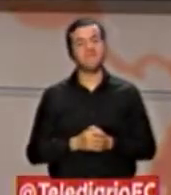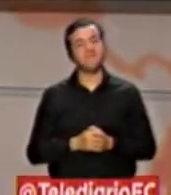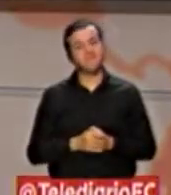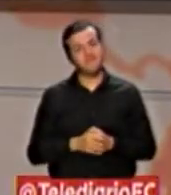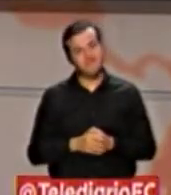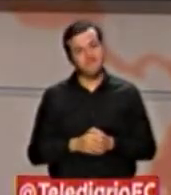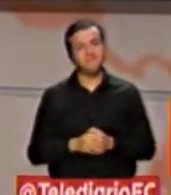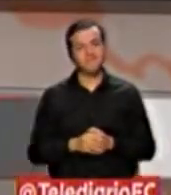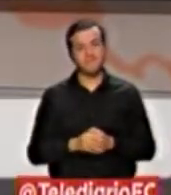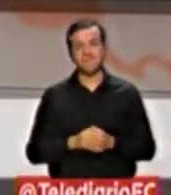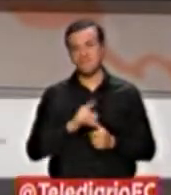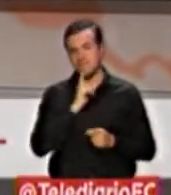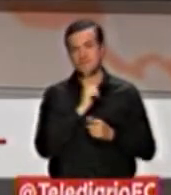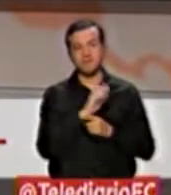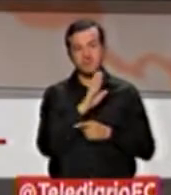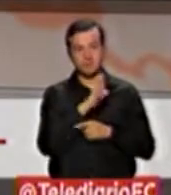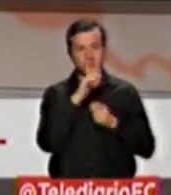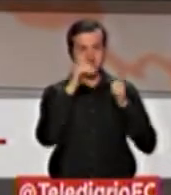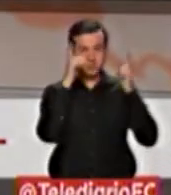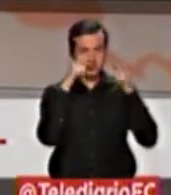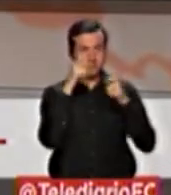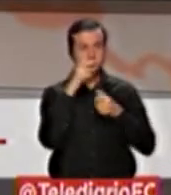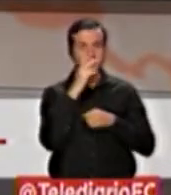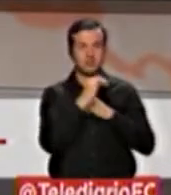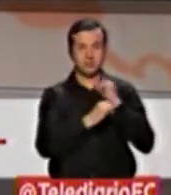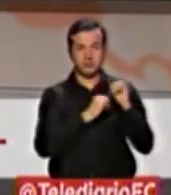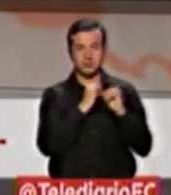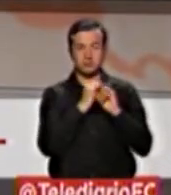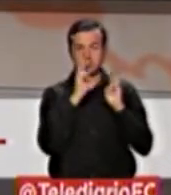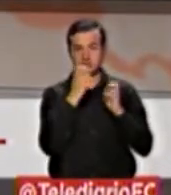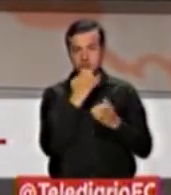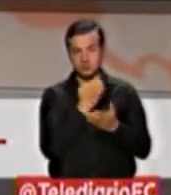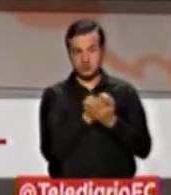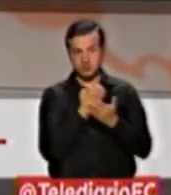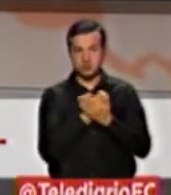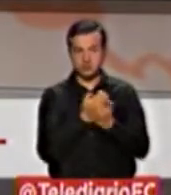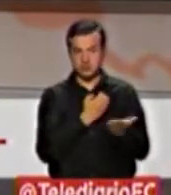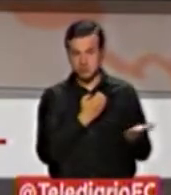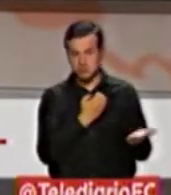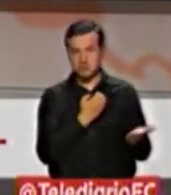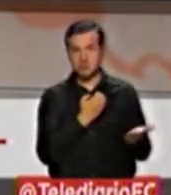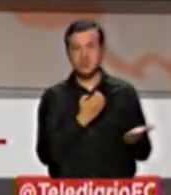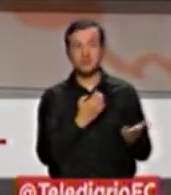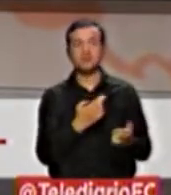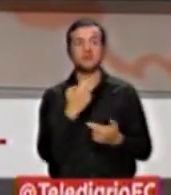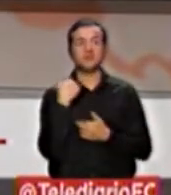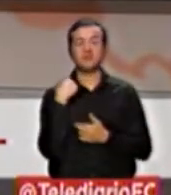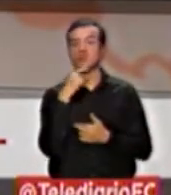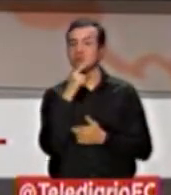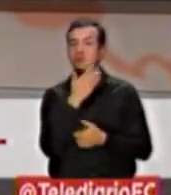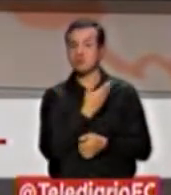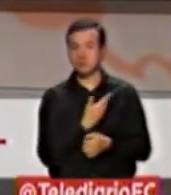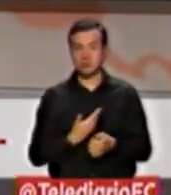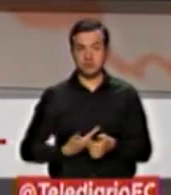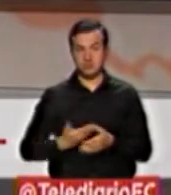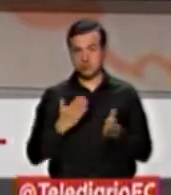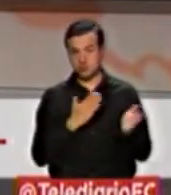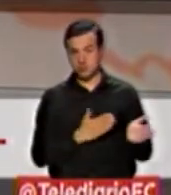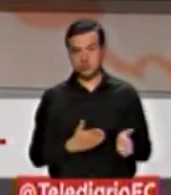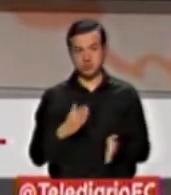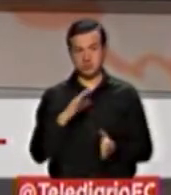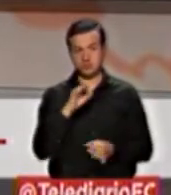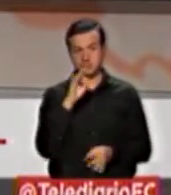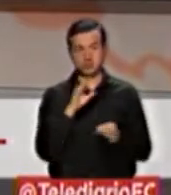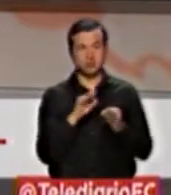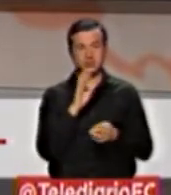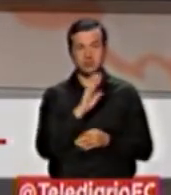efectivamente tiene estudios internacionales en temas de economía, pero esto le corresponde al presidente decidirlo. Más allá también